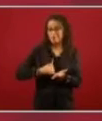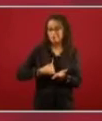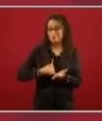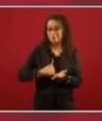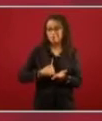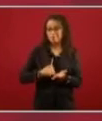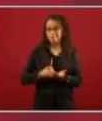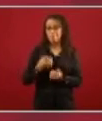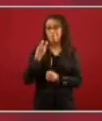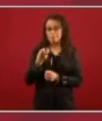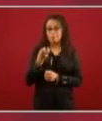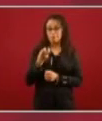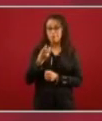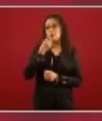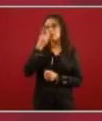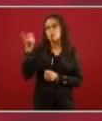se justificaba